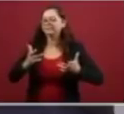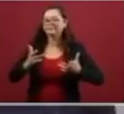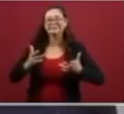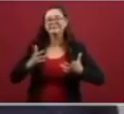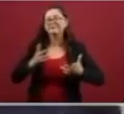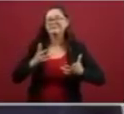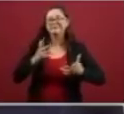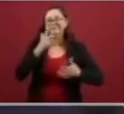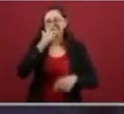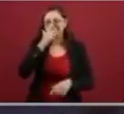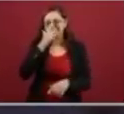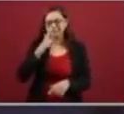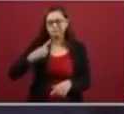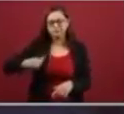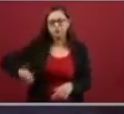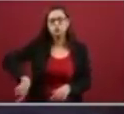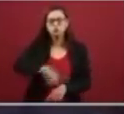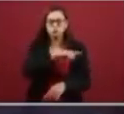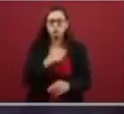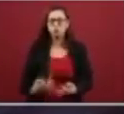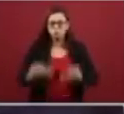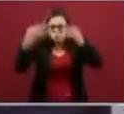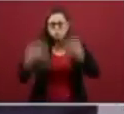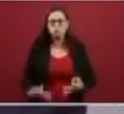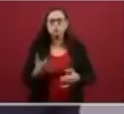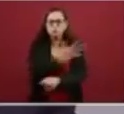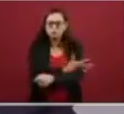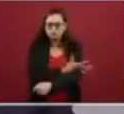Nosotros somos auténticos